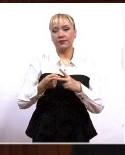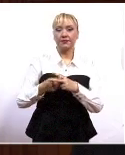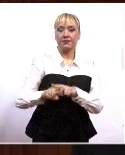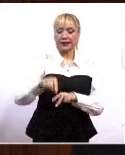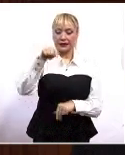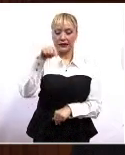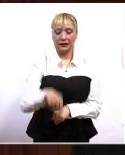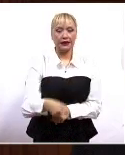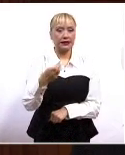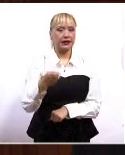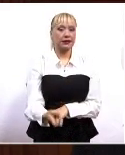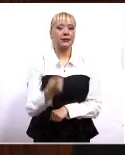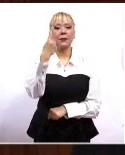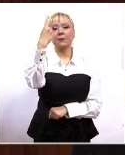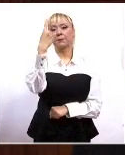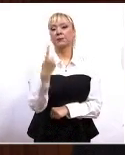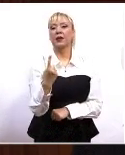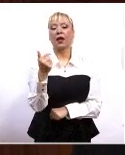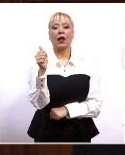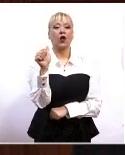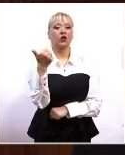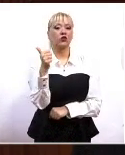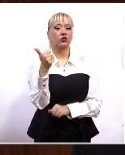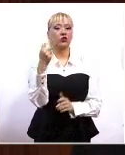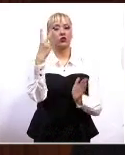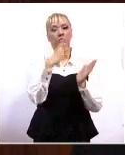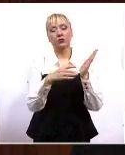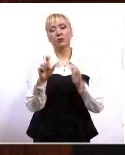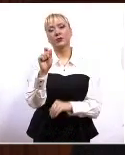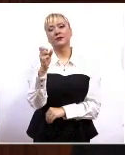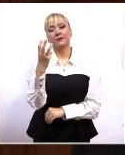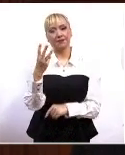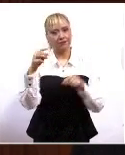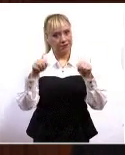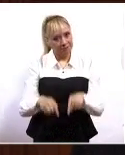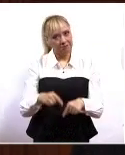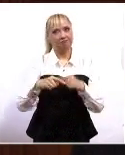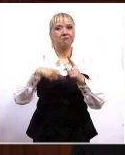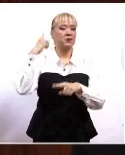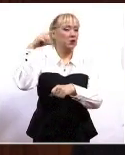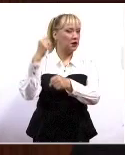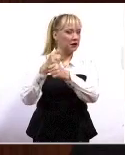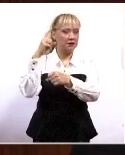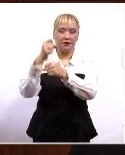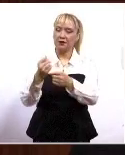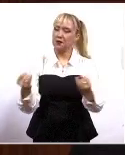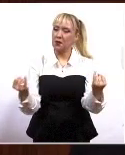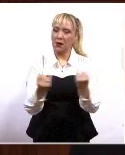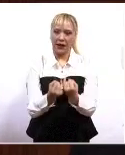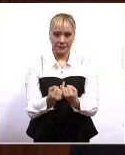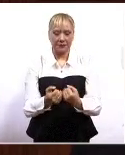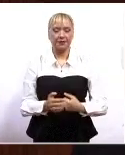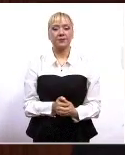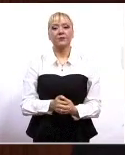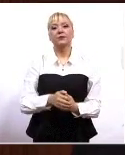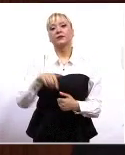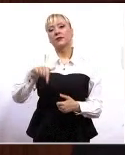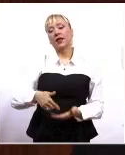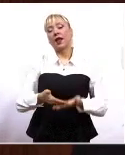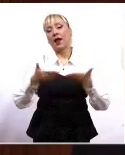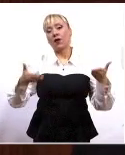comenzará el primer día hábil del mes de agosto del año que corresponda. En consecuencia, hoy